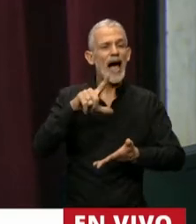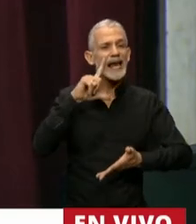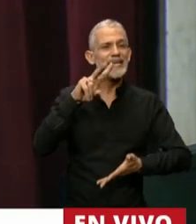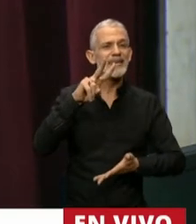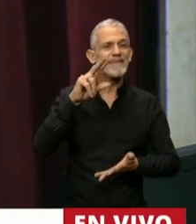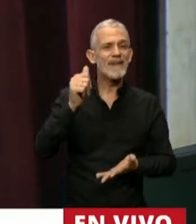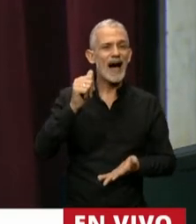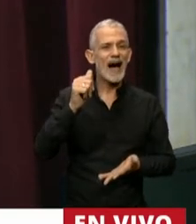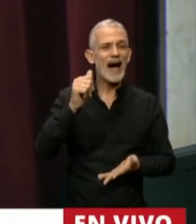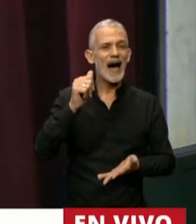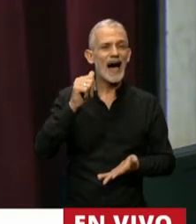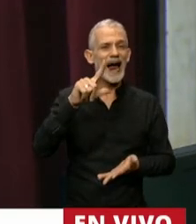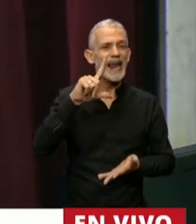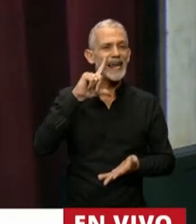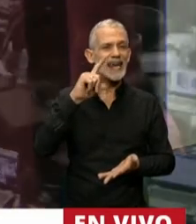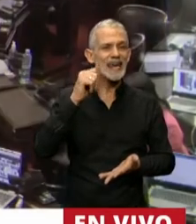Caliba Lía.